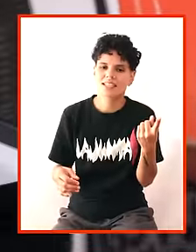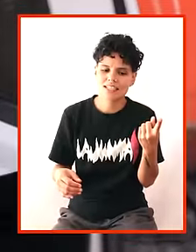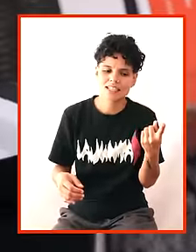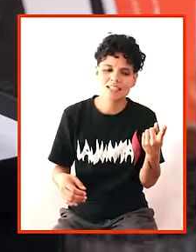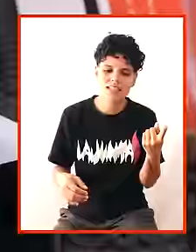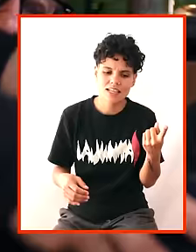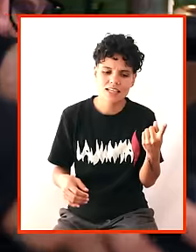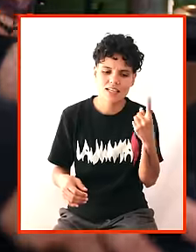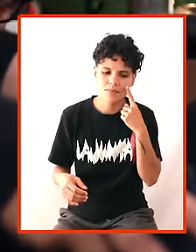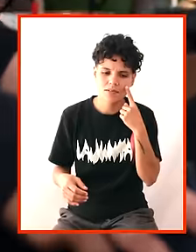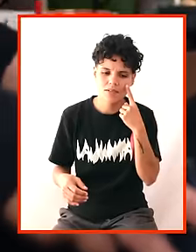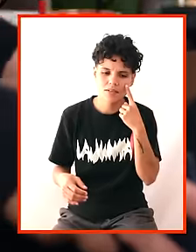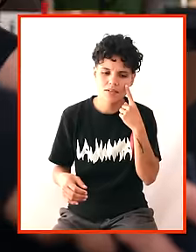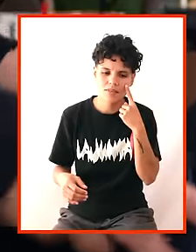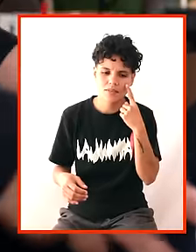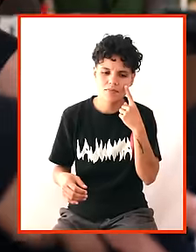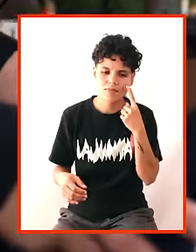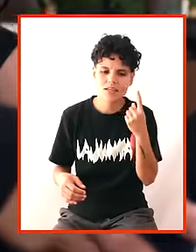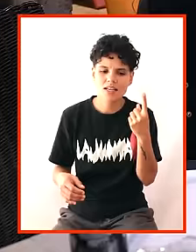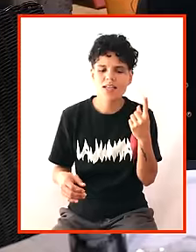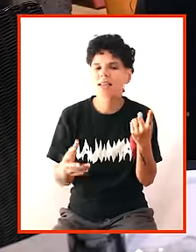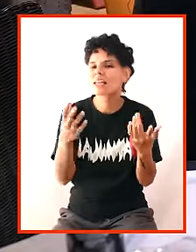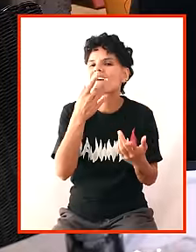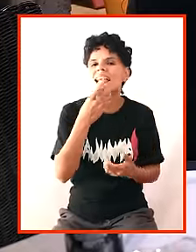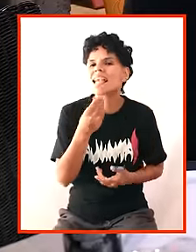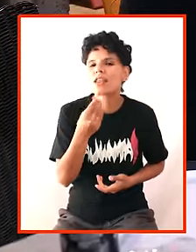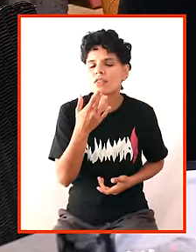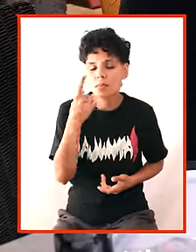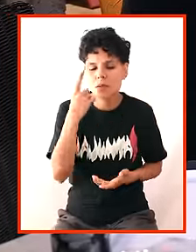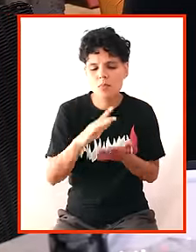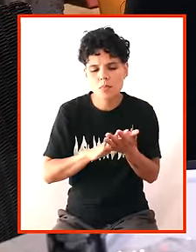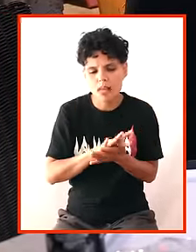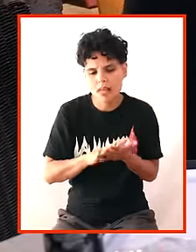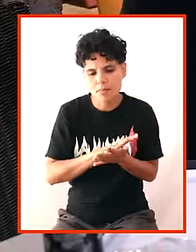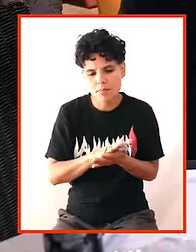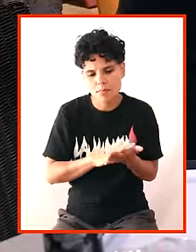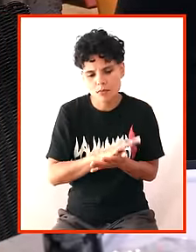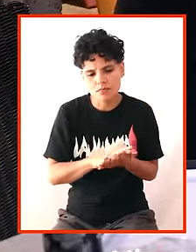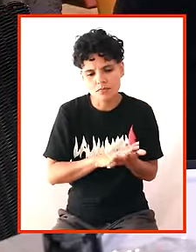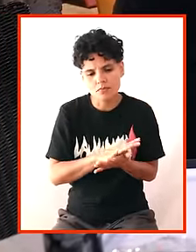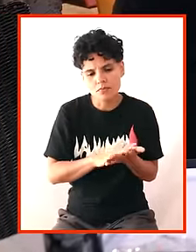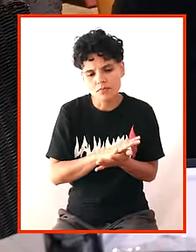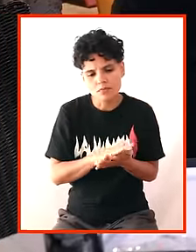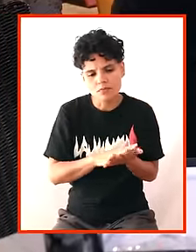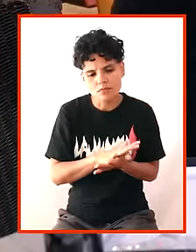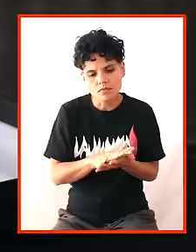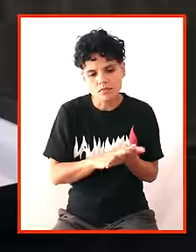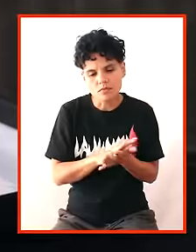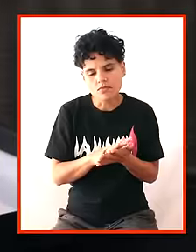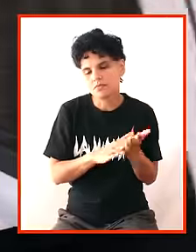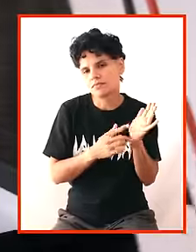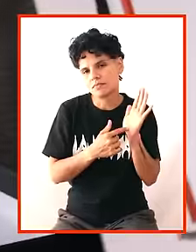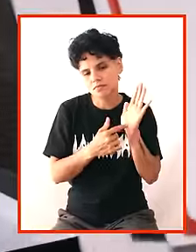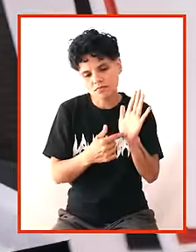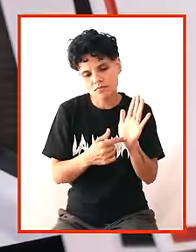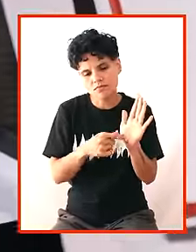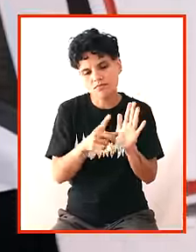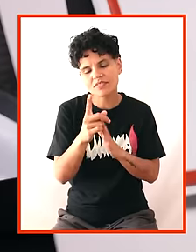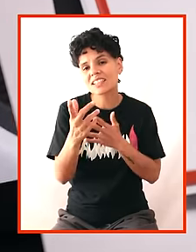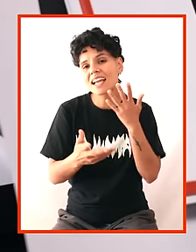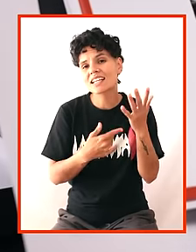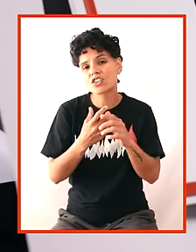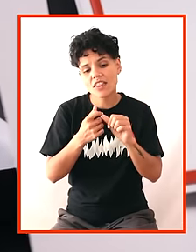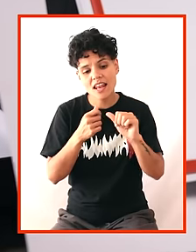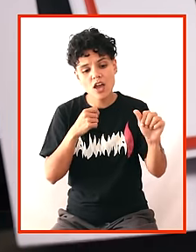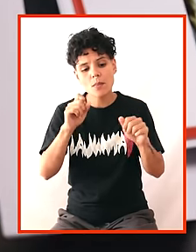Oh, lo. Mire, mire, trae cosas tan lindas como esta, por ejemplo. A ver. Entonces, por ejemplo, aquí viene